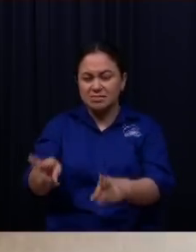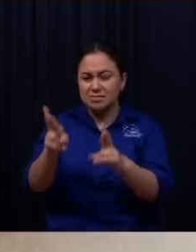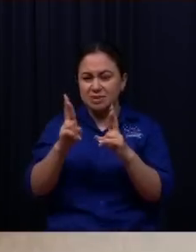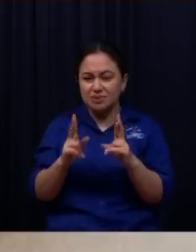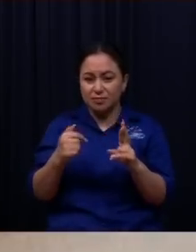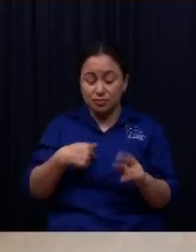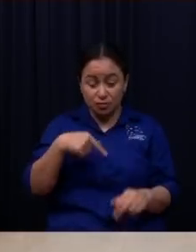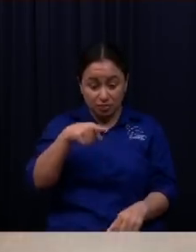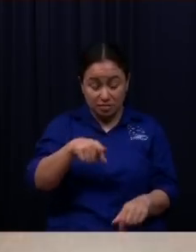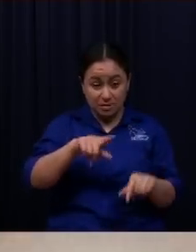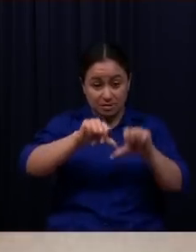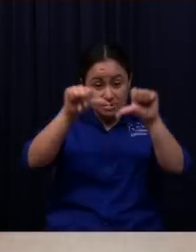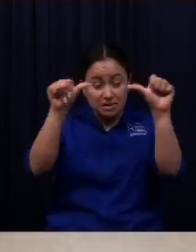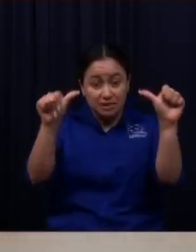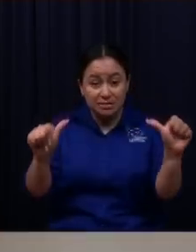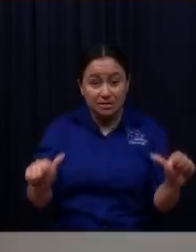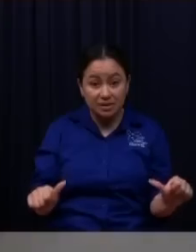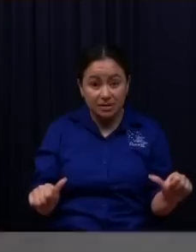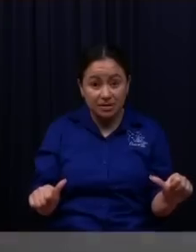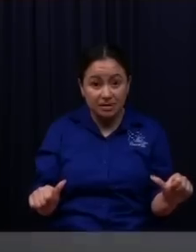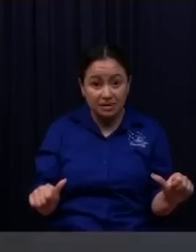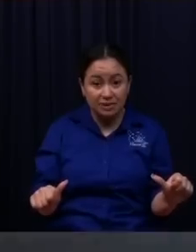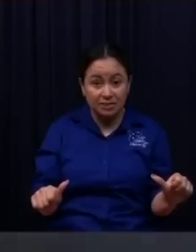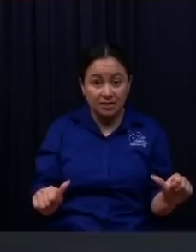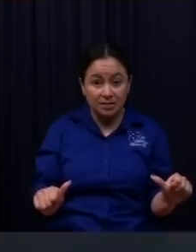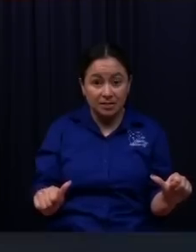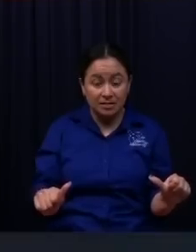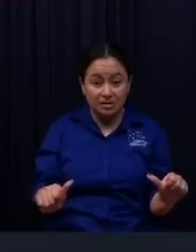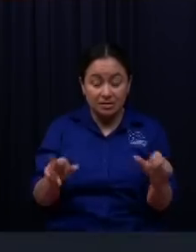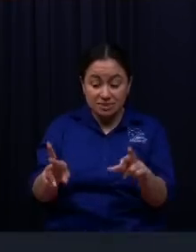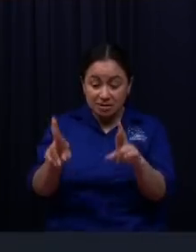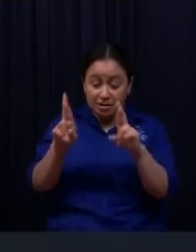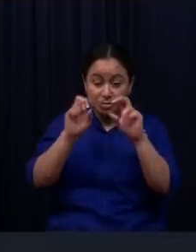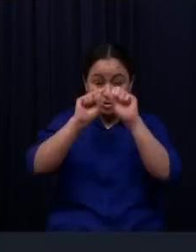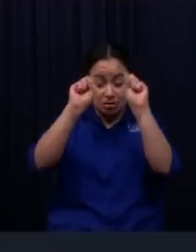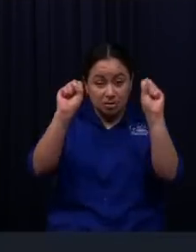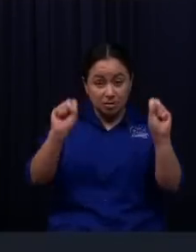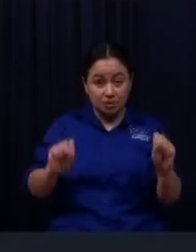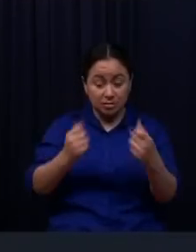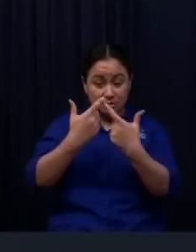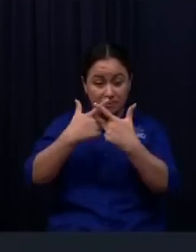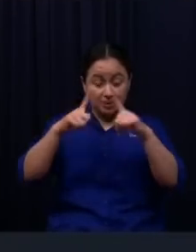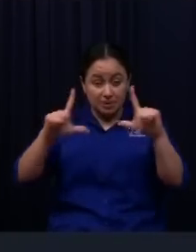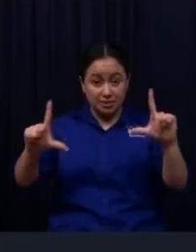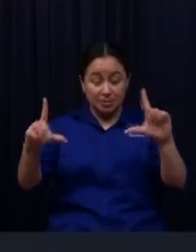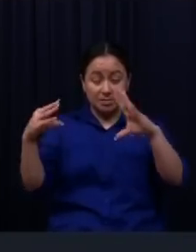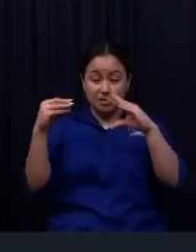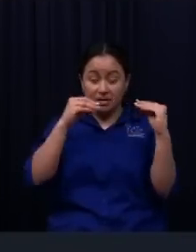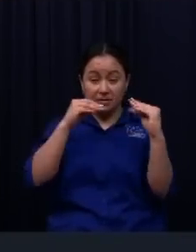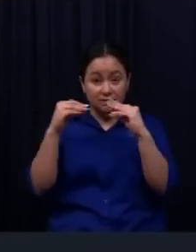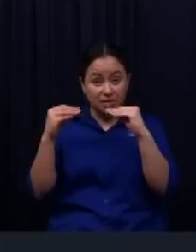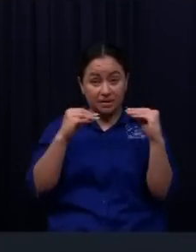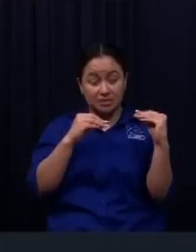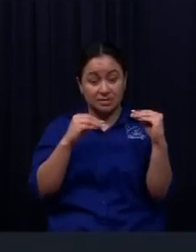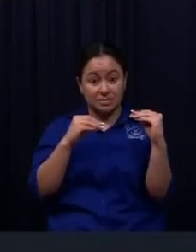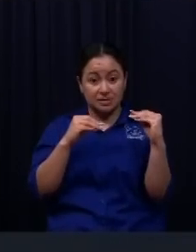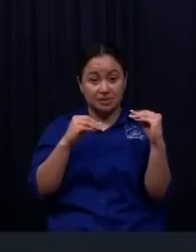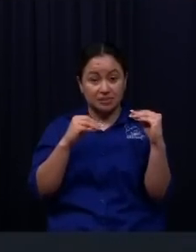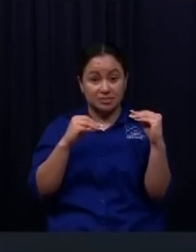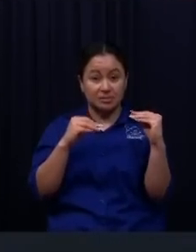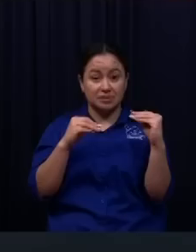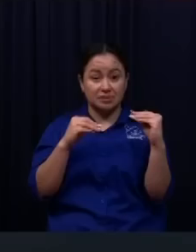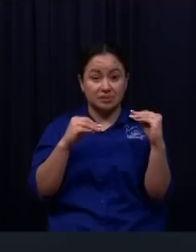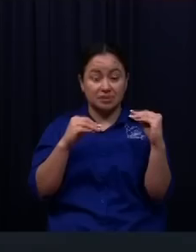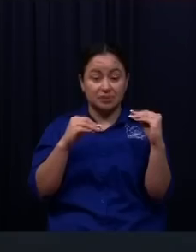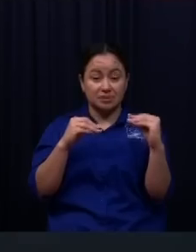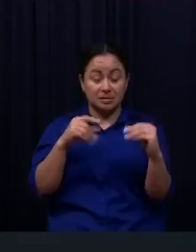sumo sacerdote, un trono de gracia, libertad para hablar, que se abra mi boca, abre tu